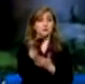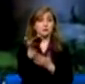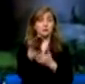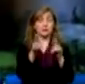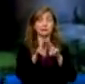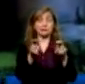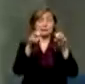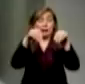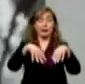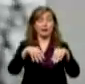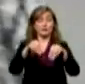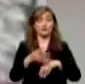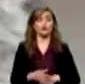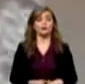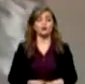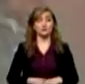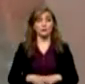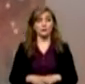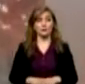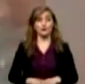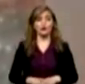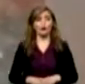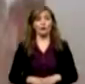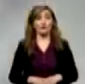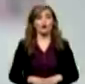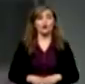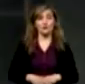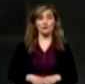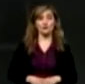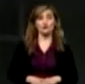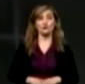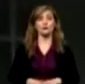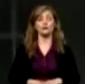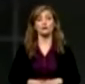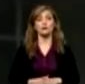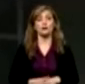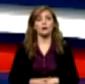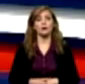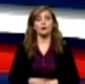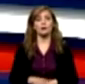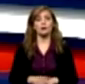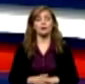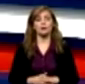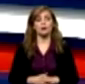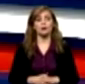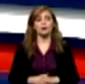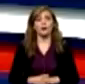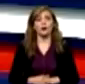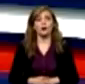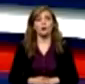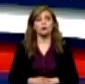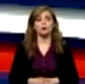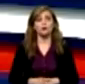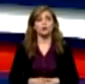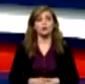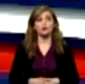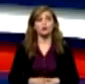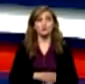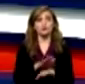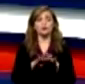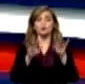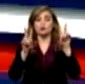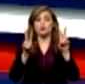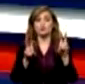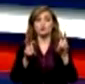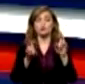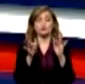fenómeno natural. Con cámaras de David de la Torre y Darío Zapata, Angie Torres, 24 horas. Y justamente sobre este tema,